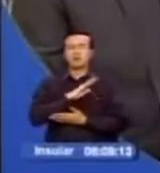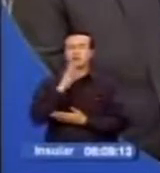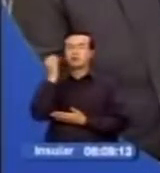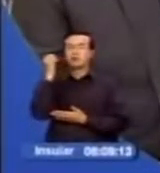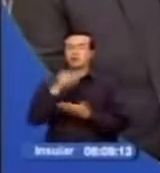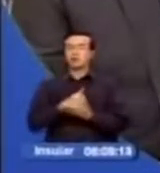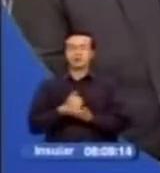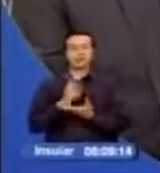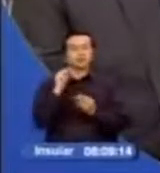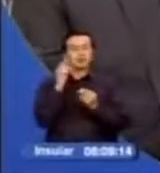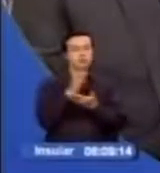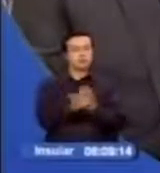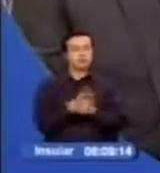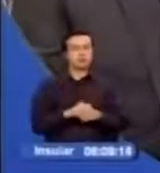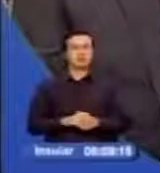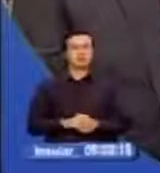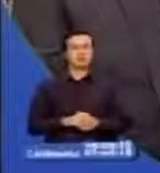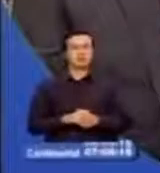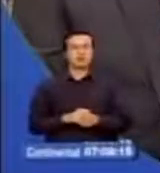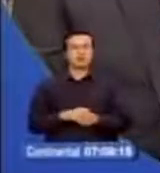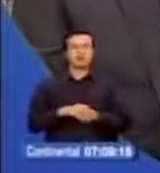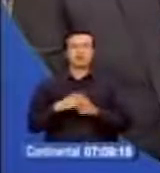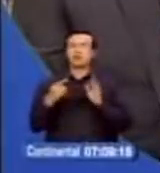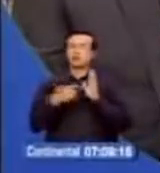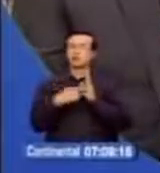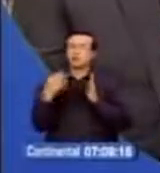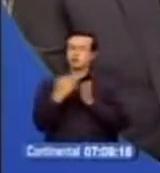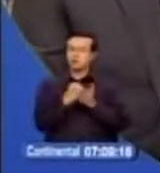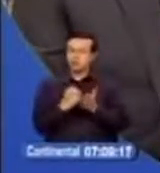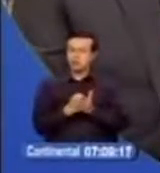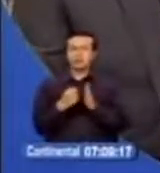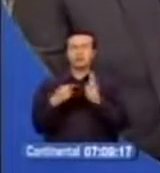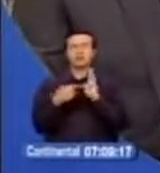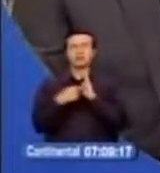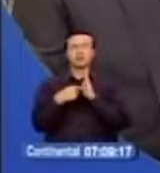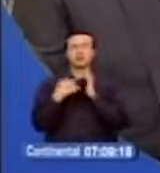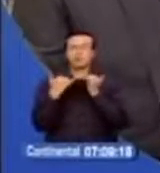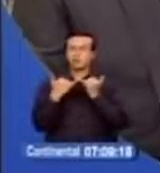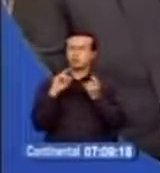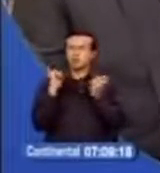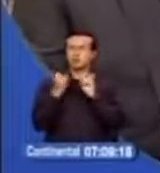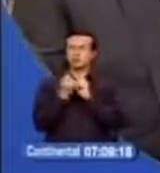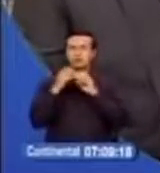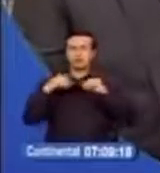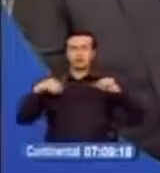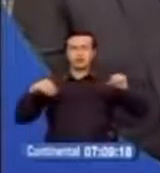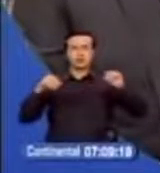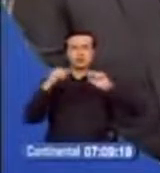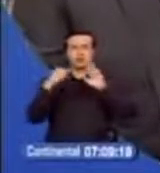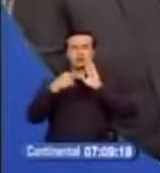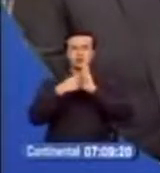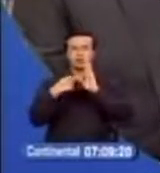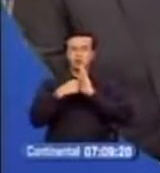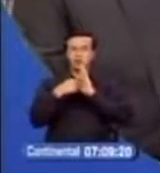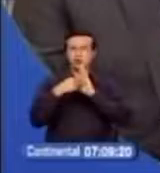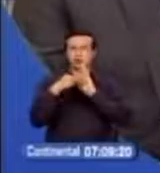recursos y que pueda cobrar los impuestos y que pueda actualizarse el catastro para cobrar